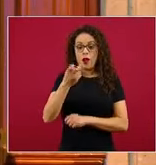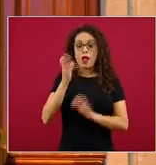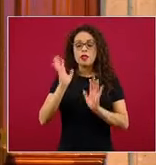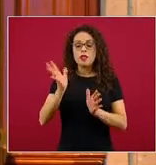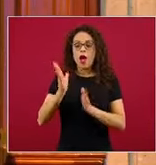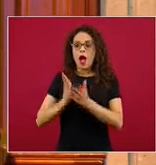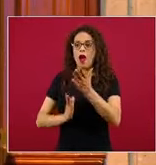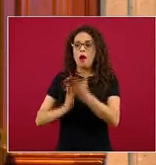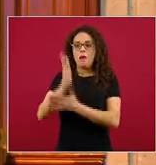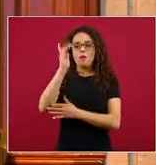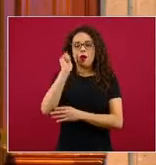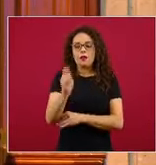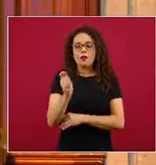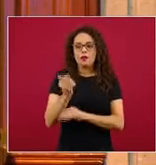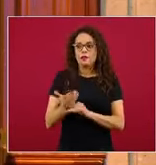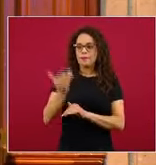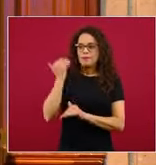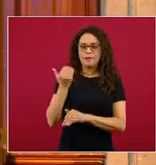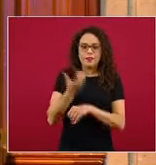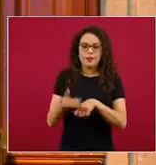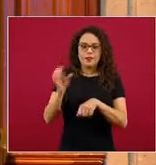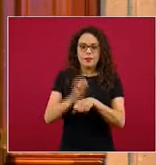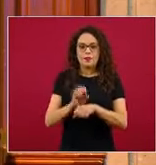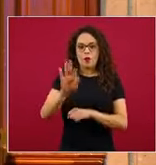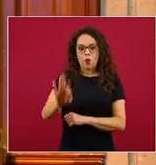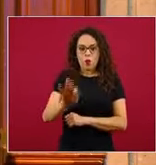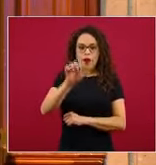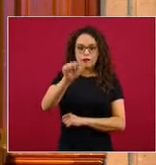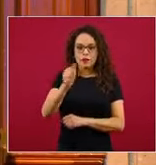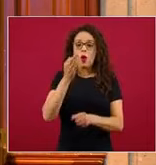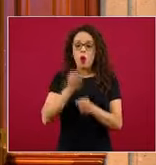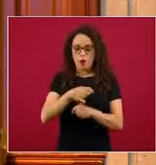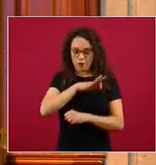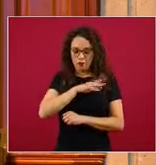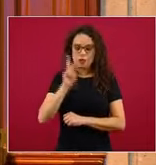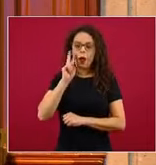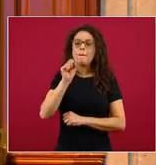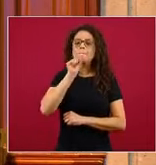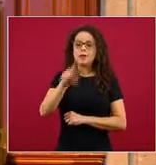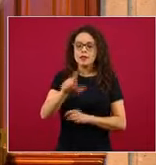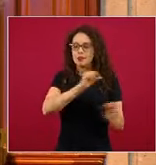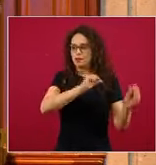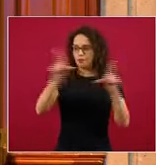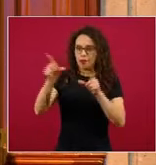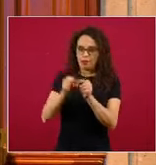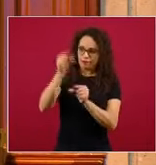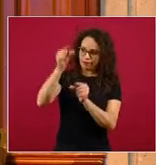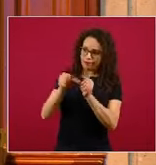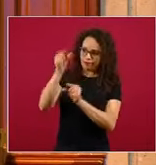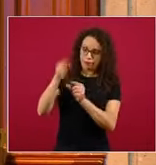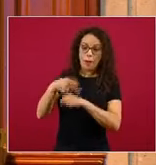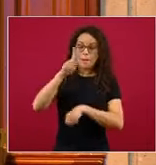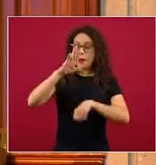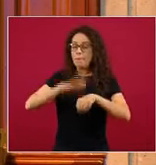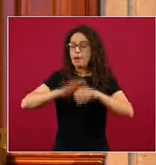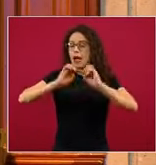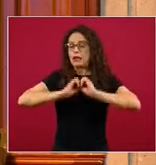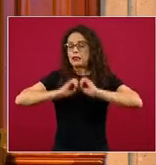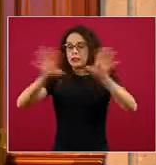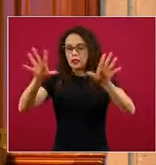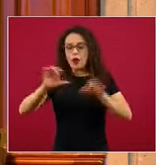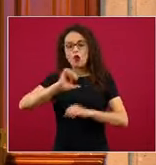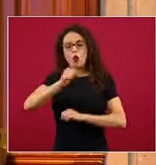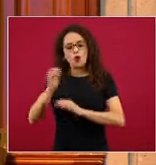lo observado en la semana 46 y aquí lo podemos también observar. Sin embargo, lo vemos más claramente en la